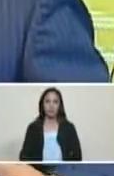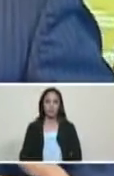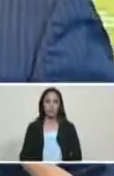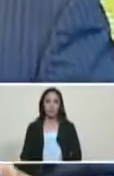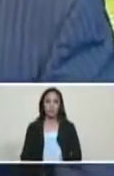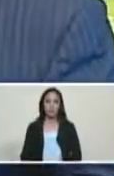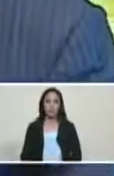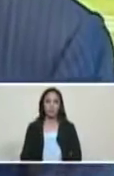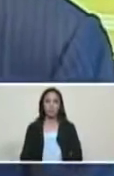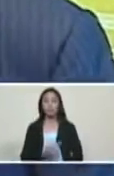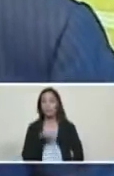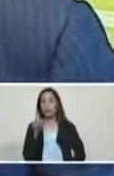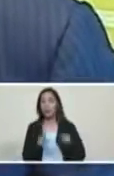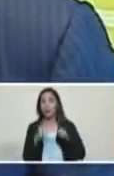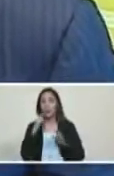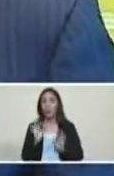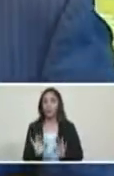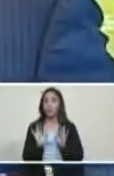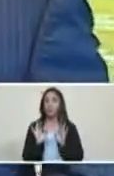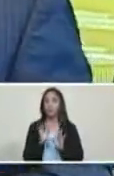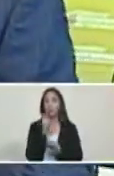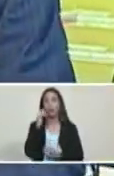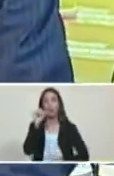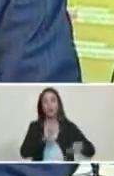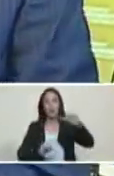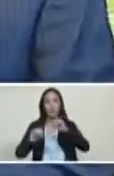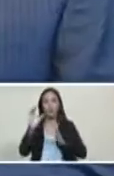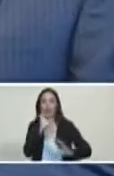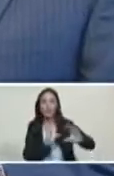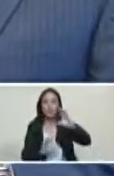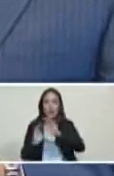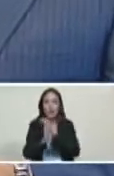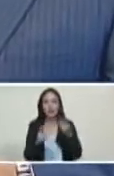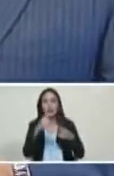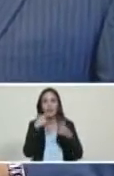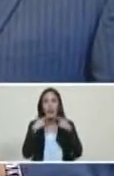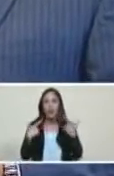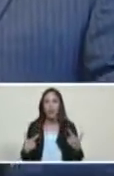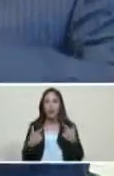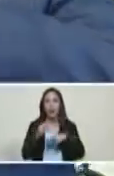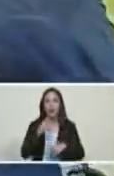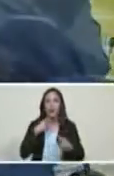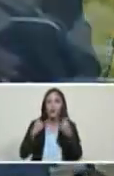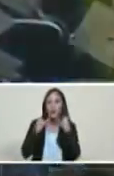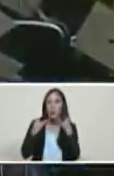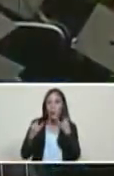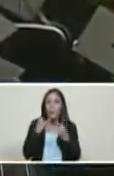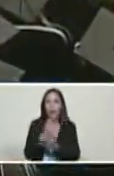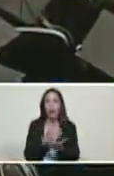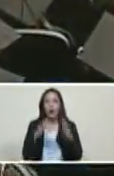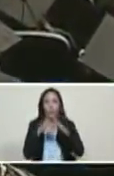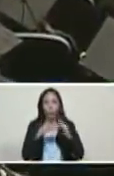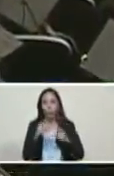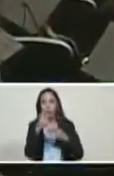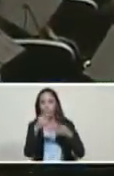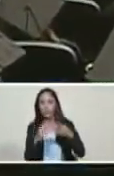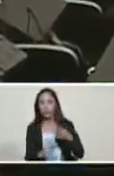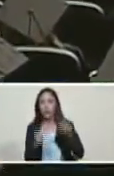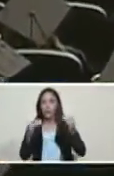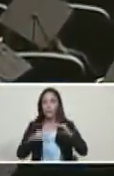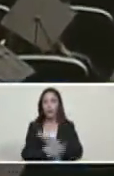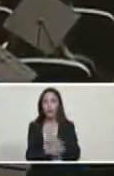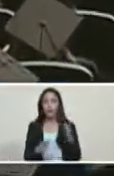Algunas de estas especializaciones son física, química, ciencias naturales, lengua extranjera, territorial y ciudadanía,